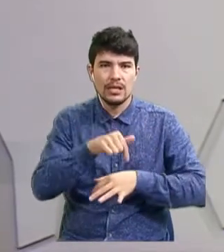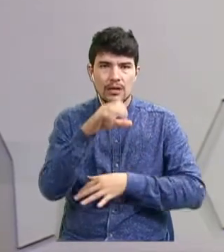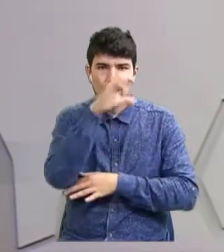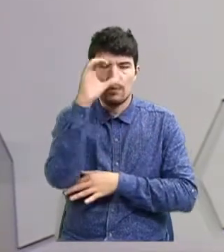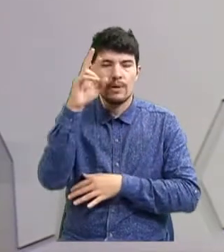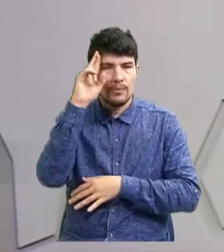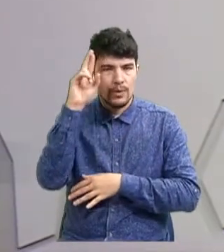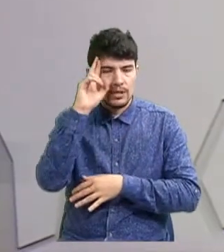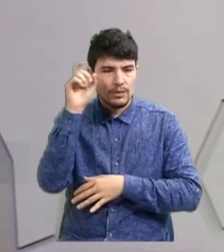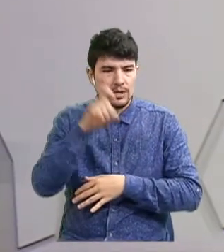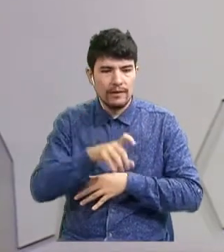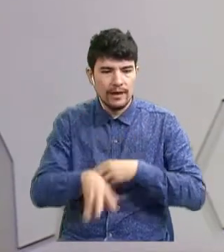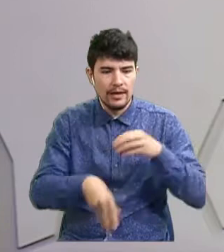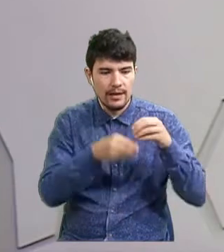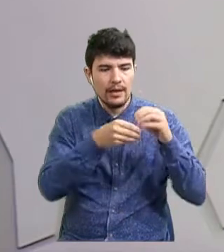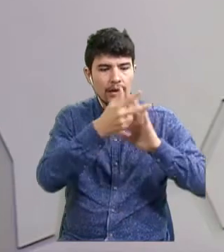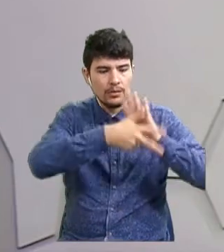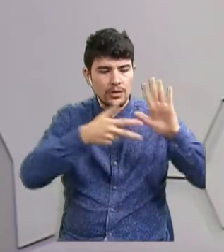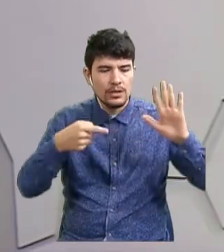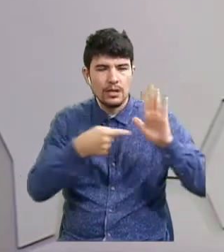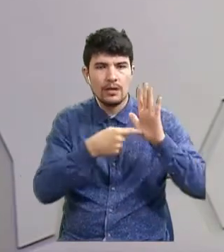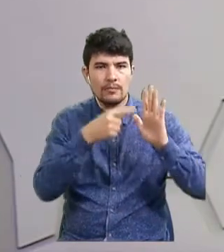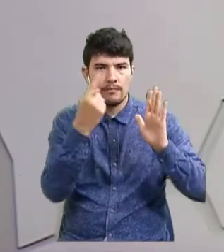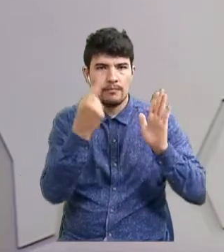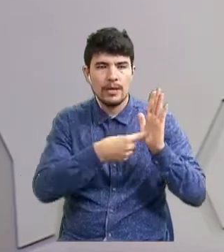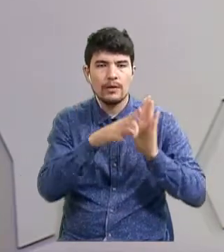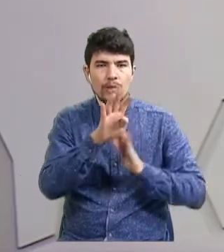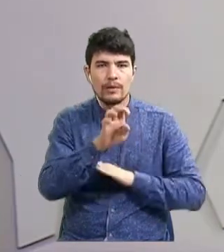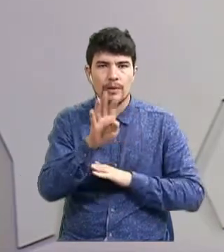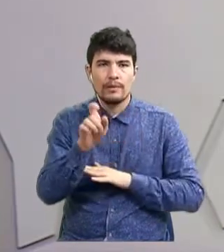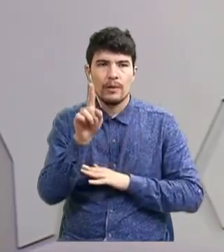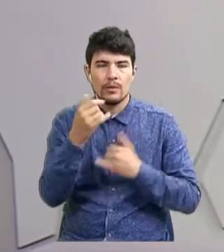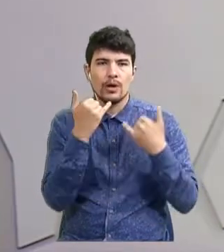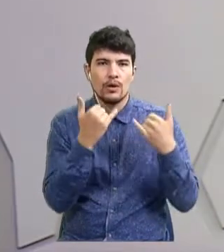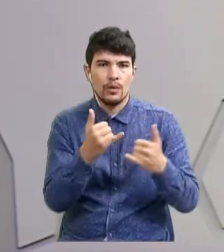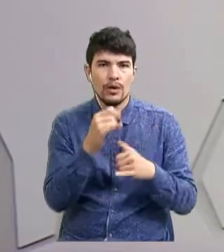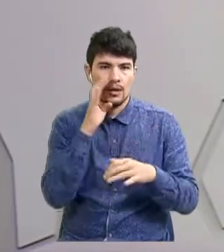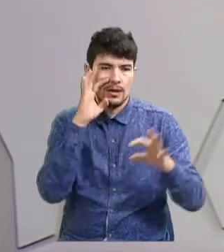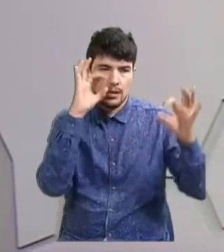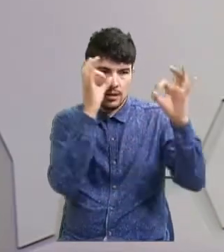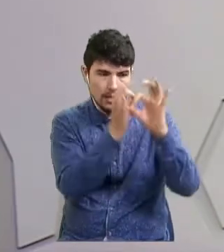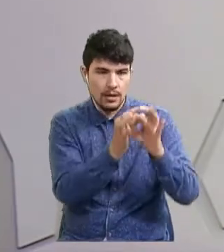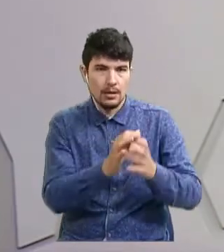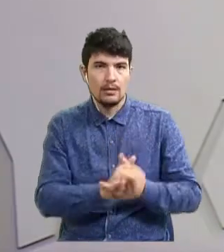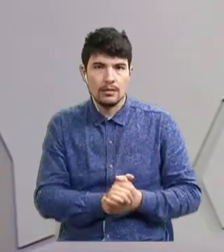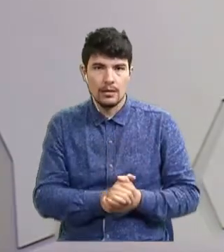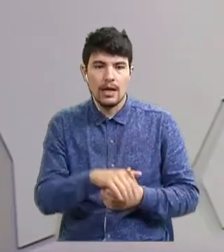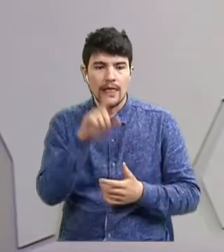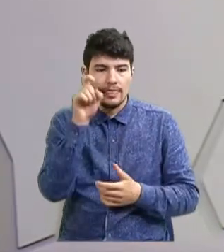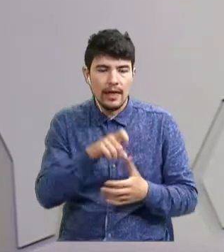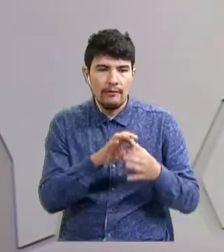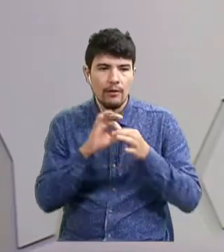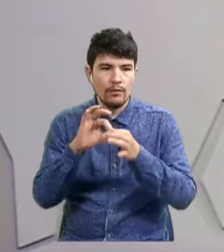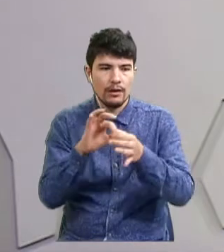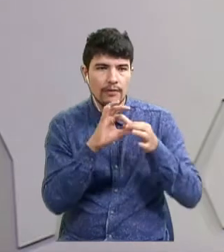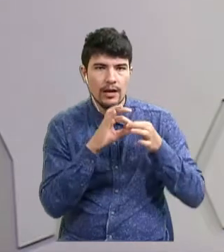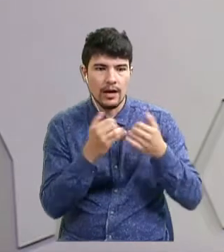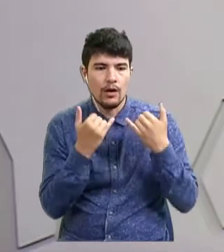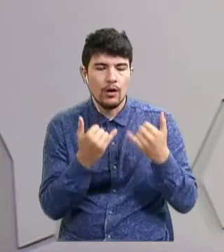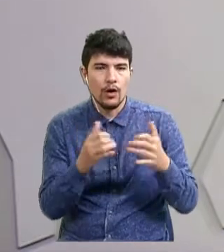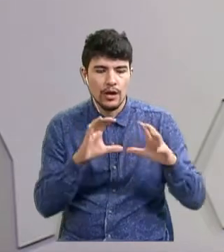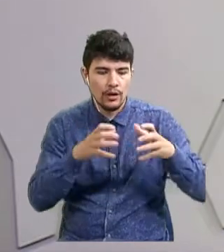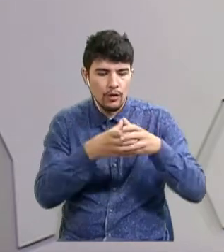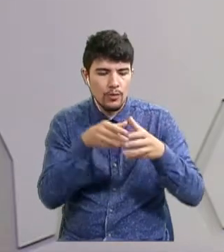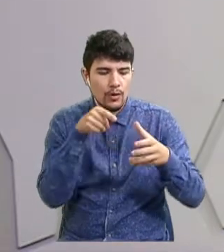ingrediente de la constituyente del 91 que ya maduró y que hoy le ponemos la lupa. Se tiene que unificar una sola corte, una corte